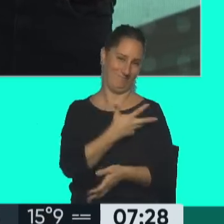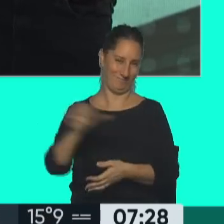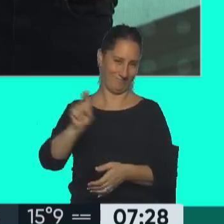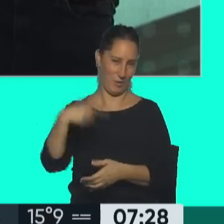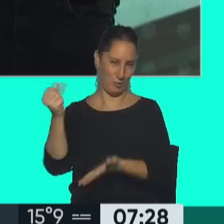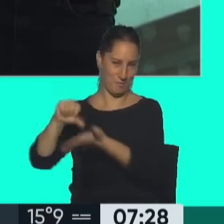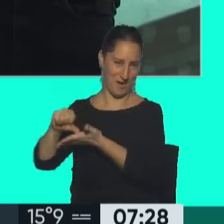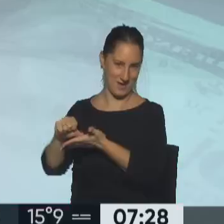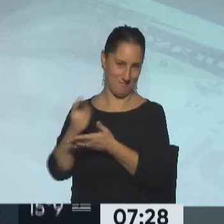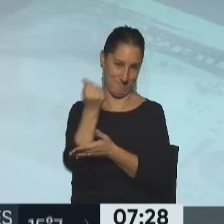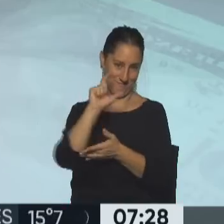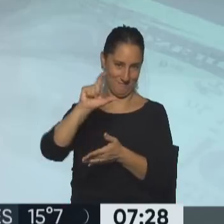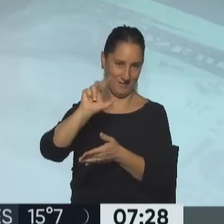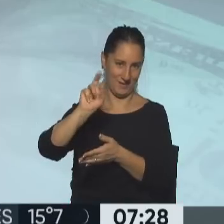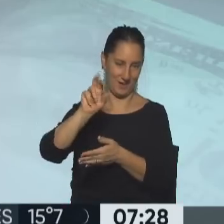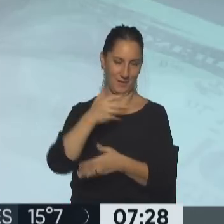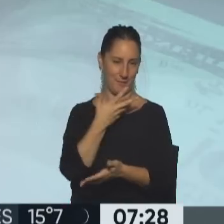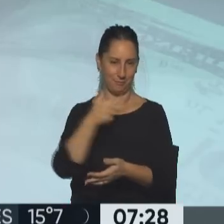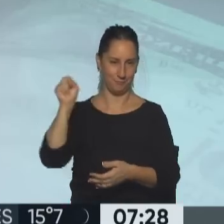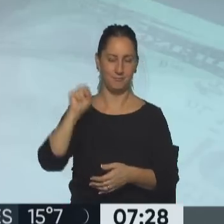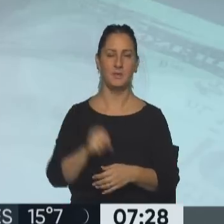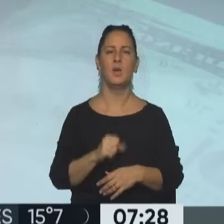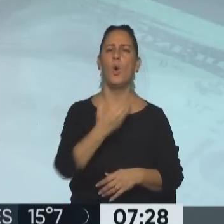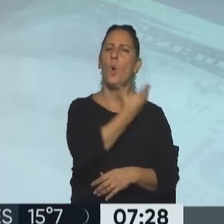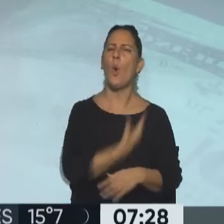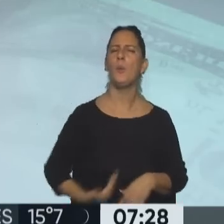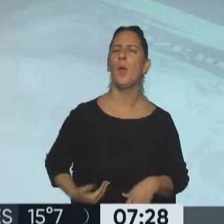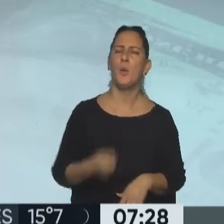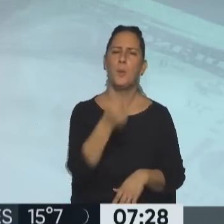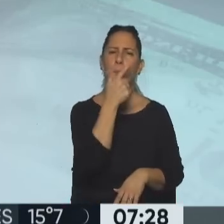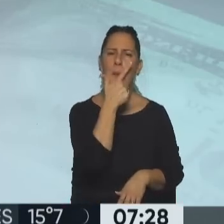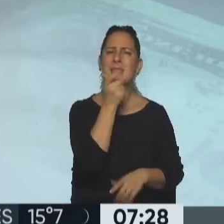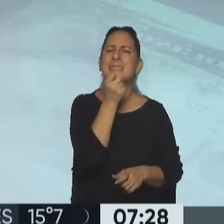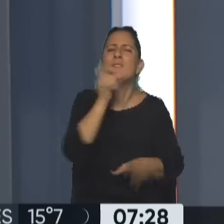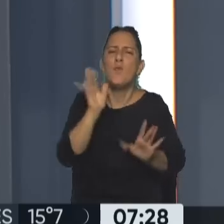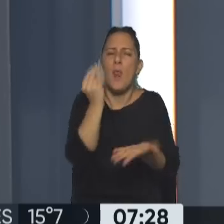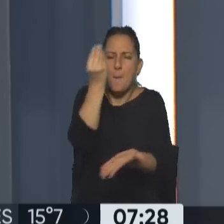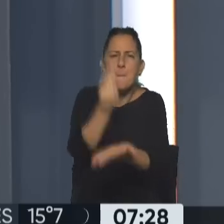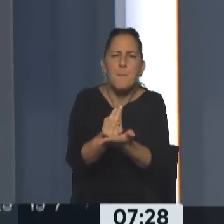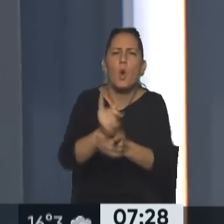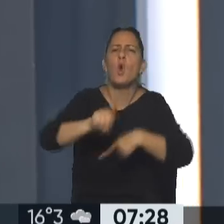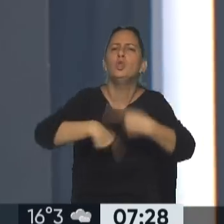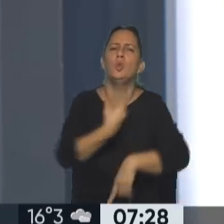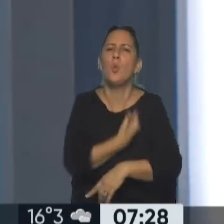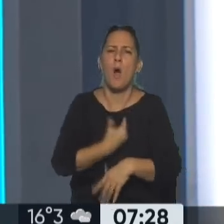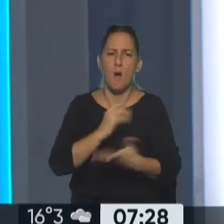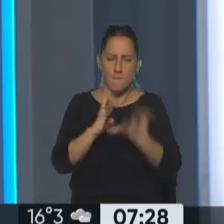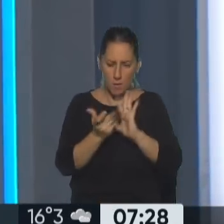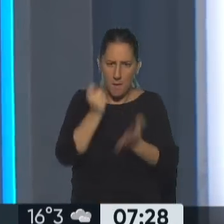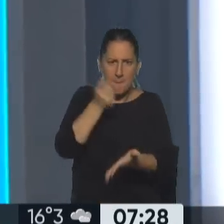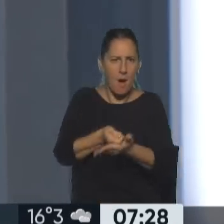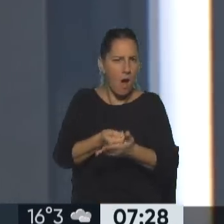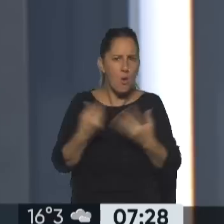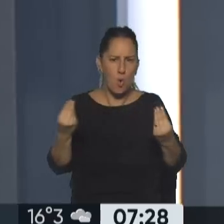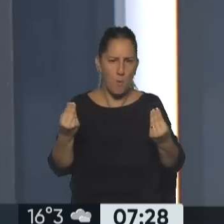Claro, la pregunta es, en O el hipotético caso que el gobierno de Macri hubiera continuado en el poder, ¿cómo se pagaba esto? Evidentemente